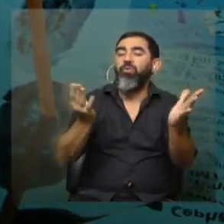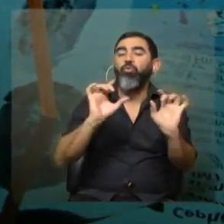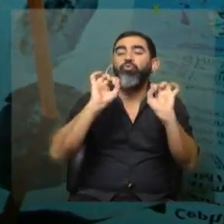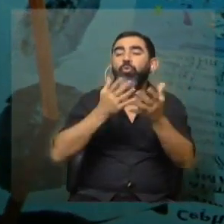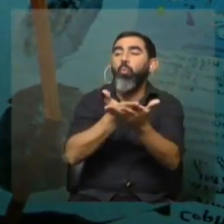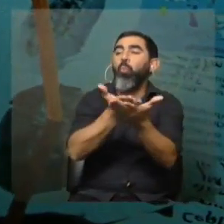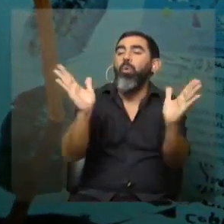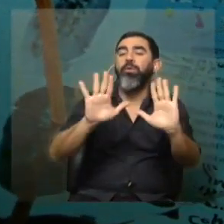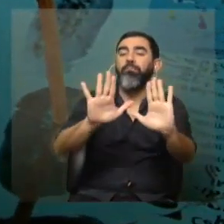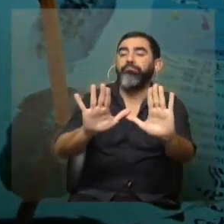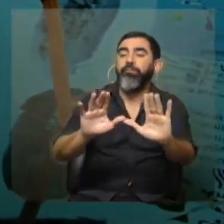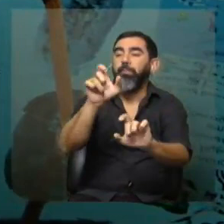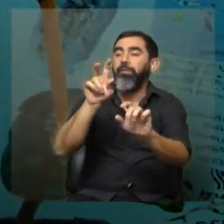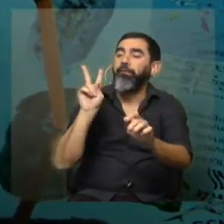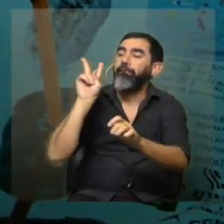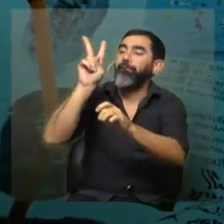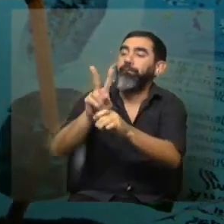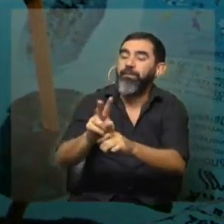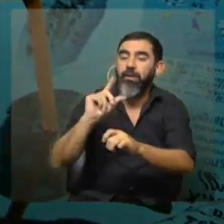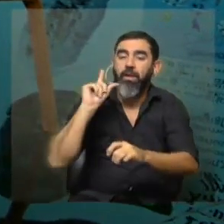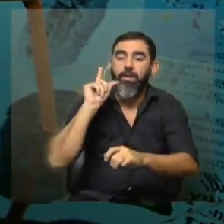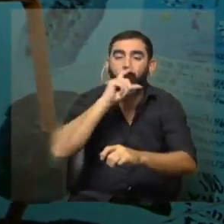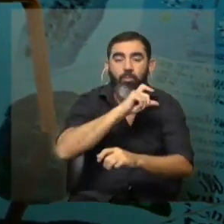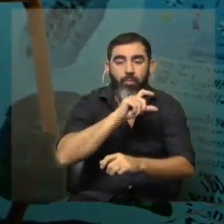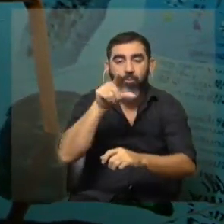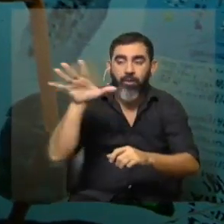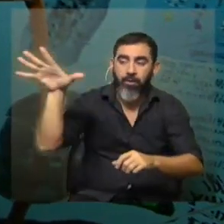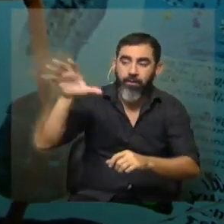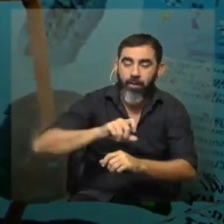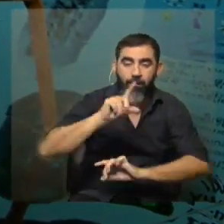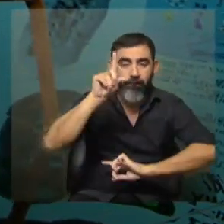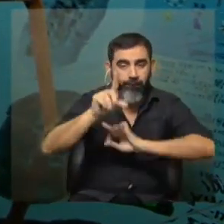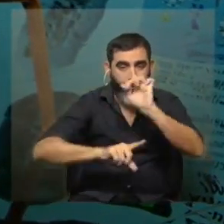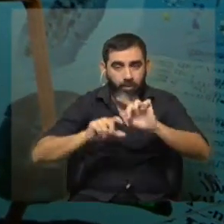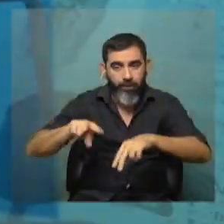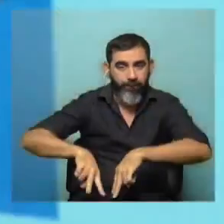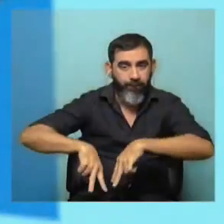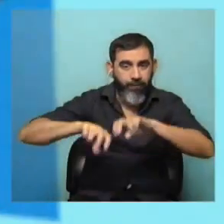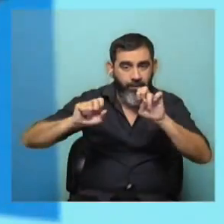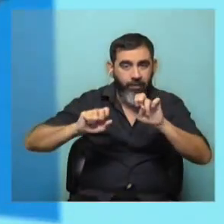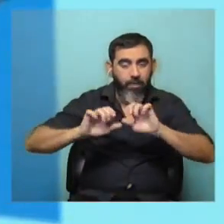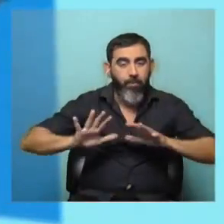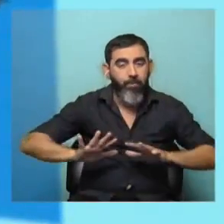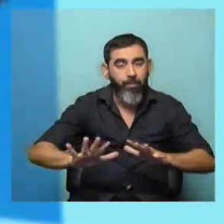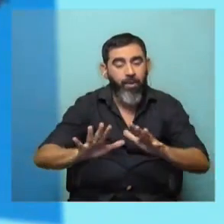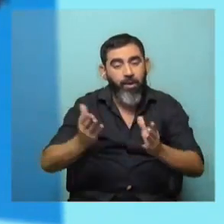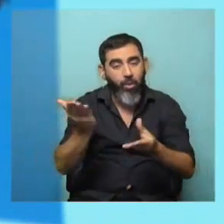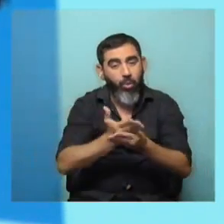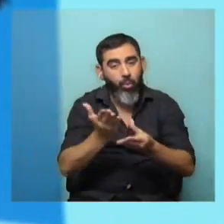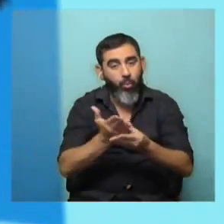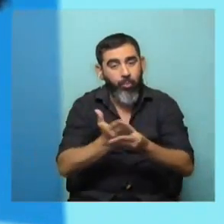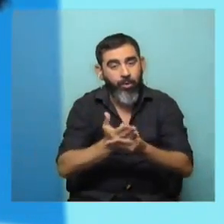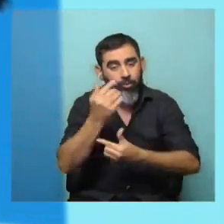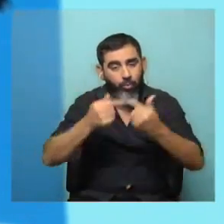solamente está allí para quienes lleguemos a San Gregorio a mirar. Ustedes traen a facultad, investigan, están elaborando documentos,